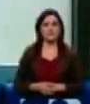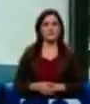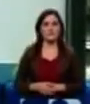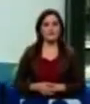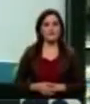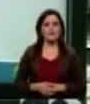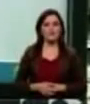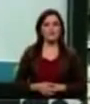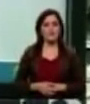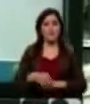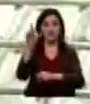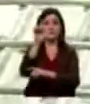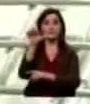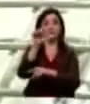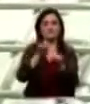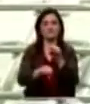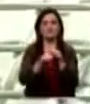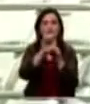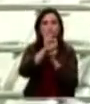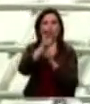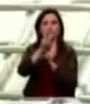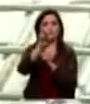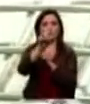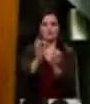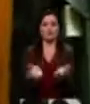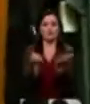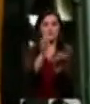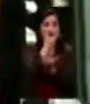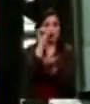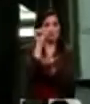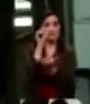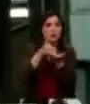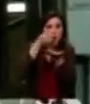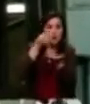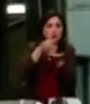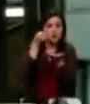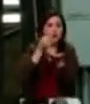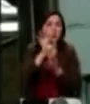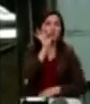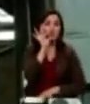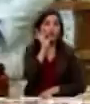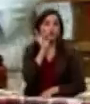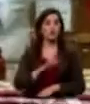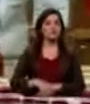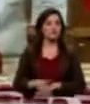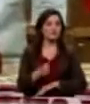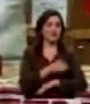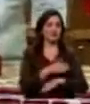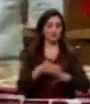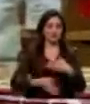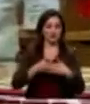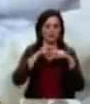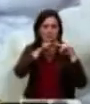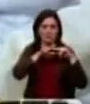destrucción. Es así que este lunes se destruyeron 921 kilos de droga como cocaína y marihuana, pero primero debieron pasar por un proceso